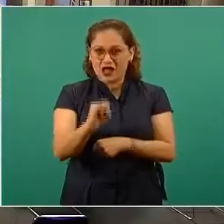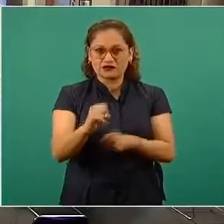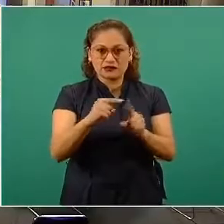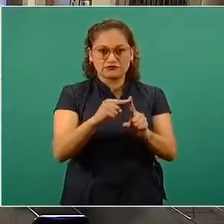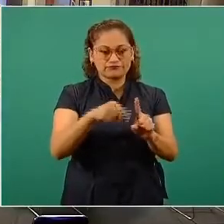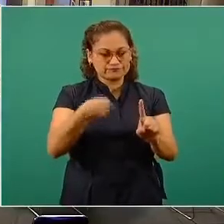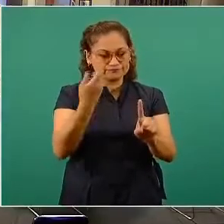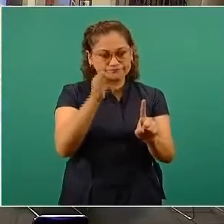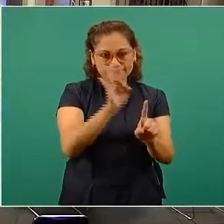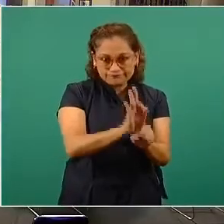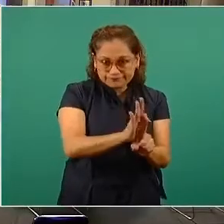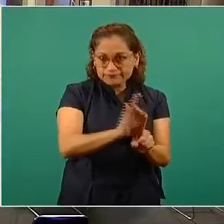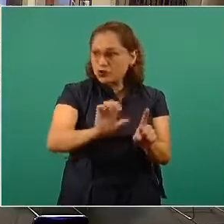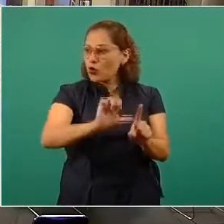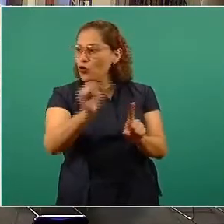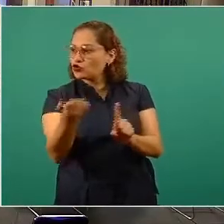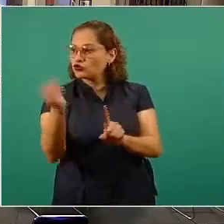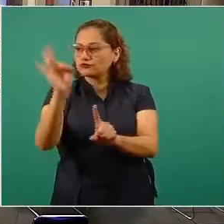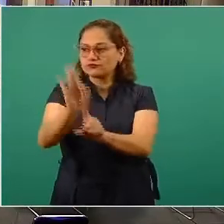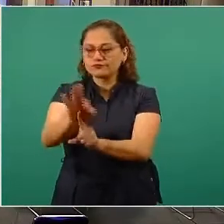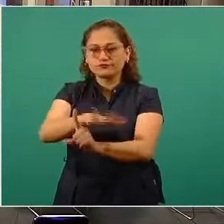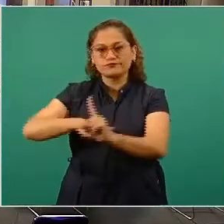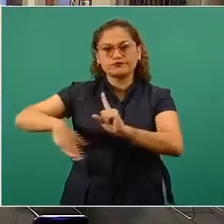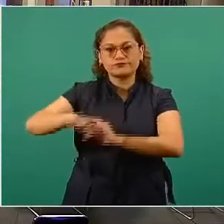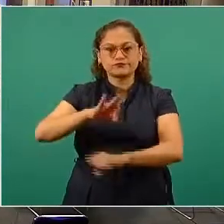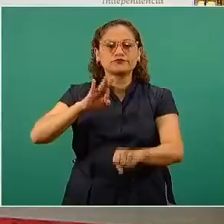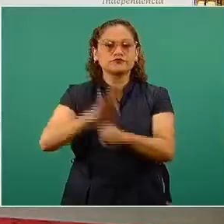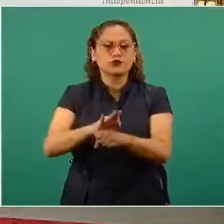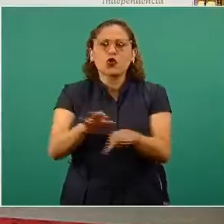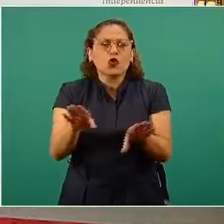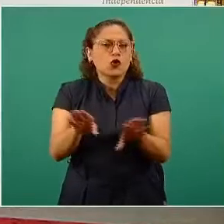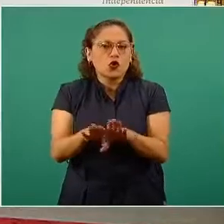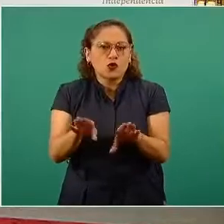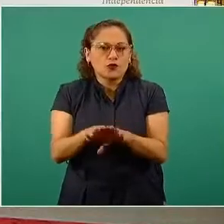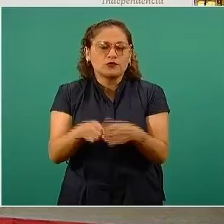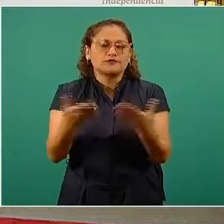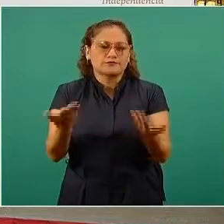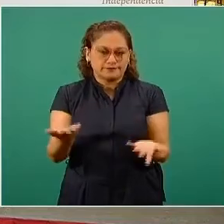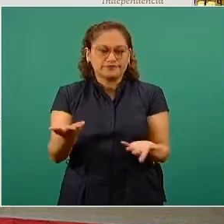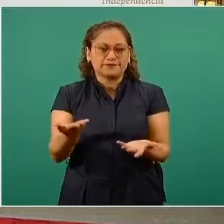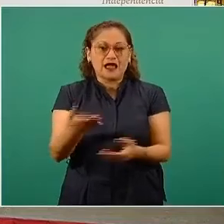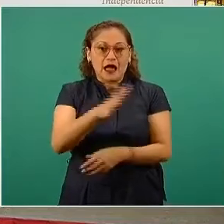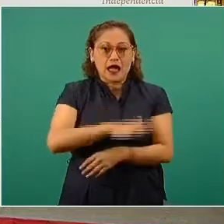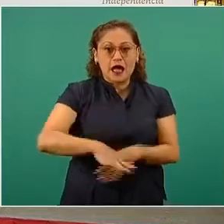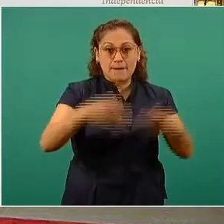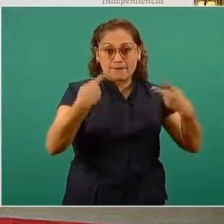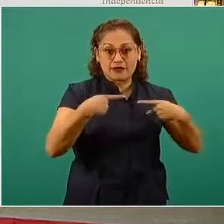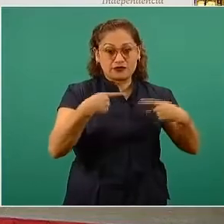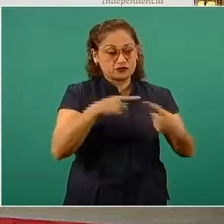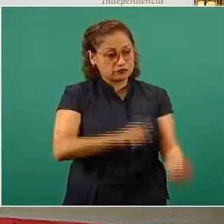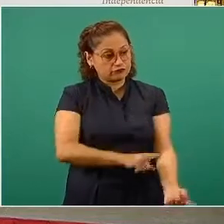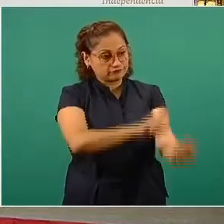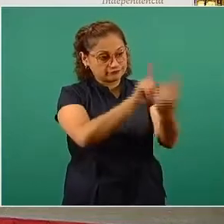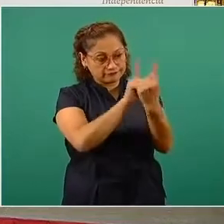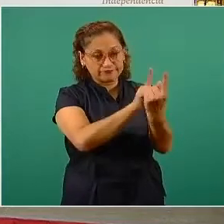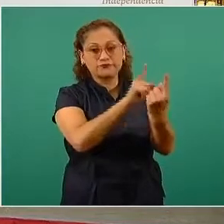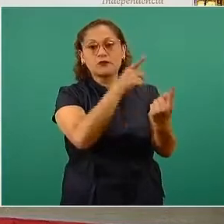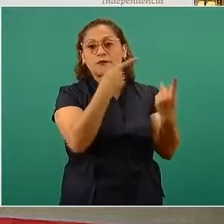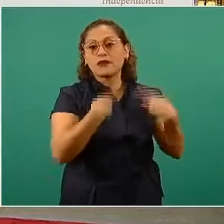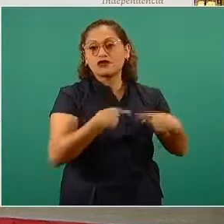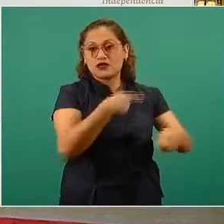como lo mostramos en las cifras todos los días, vacunando a aquel personal de primera línea y de segunda línea que haya